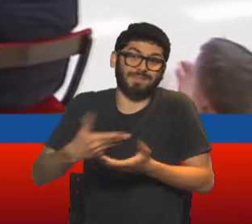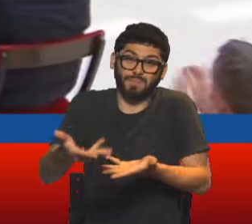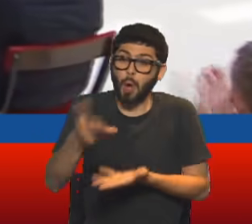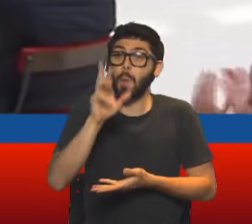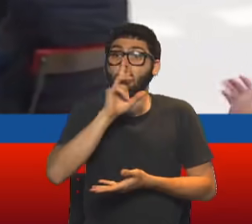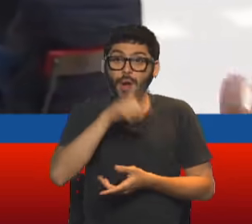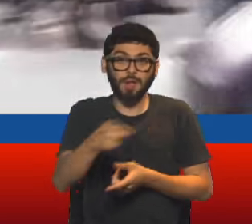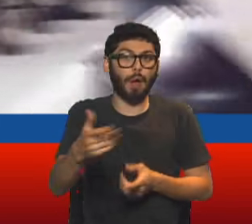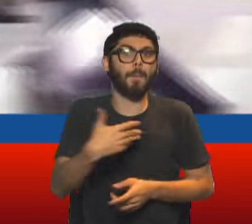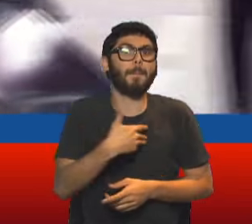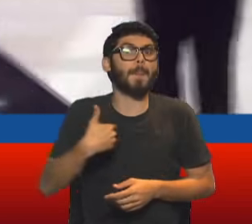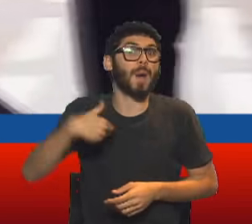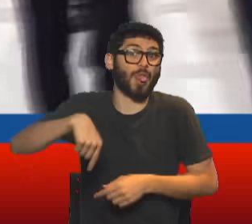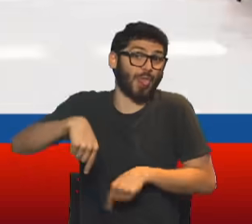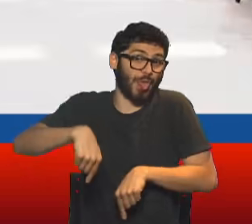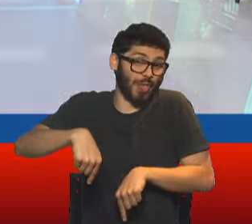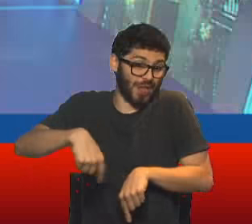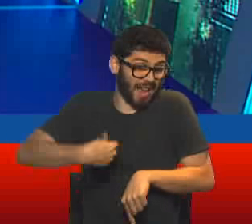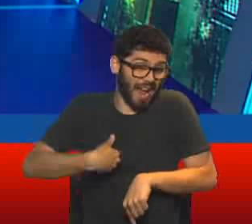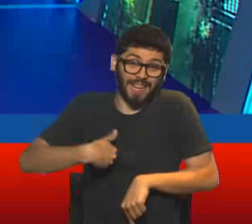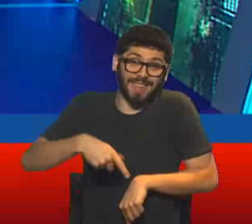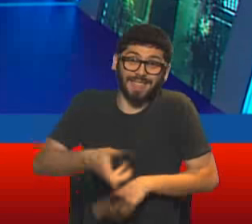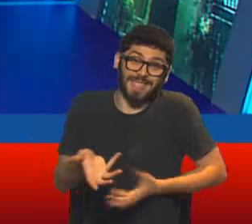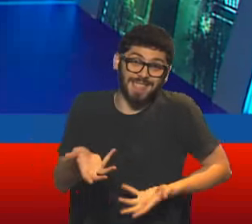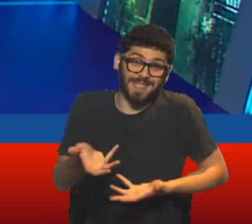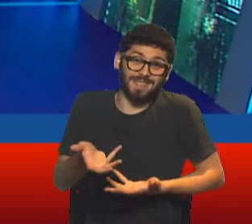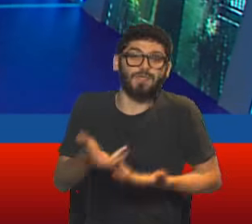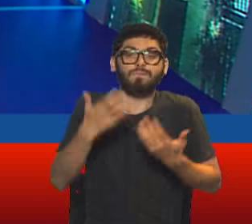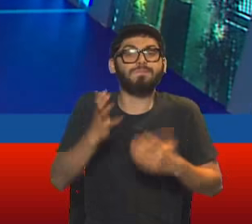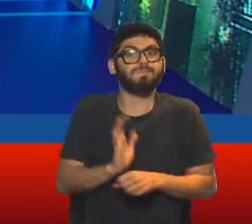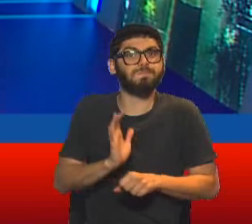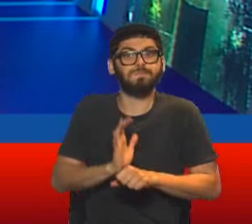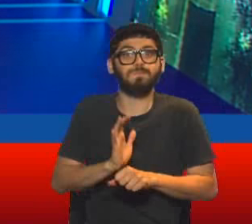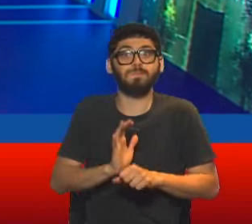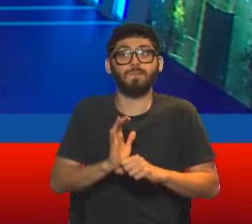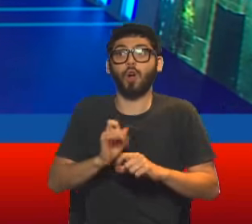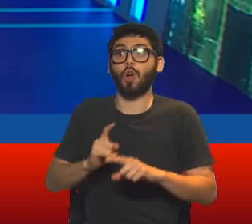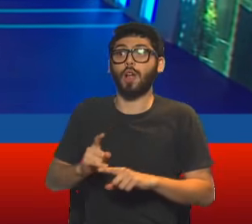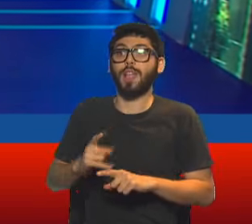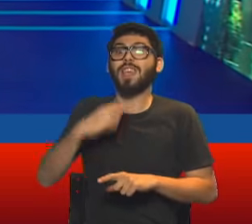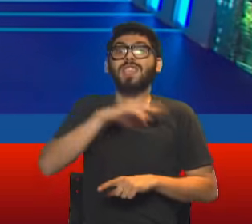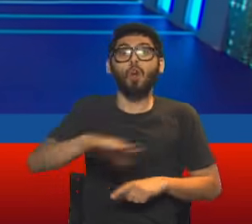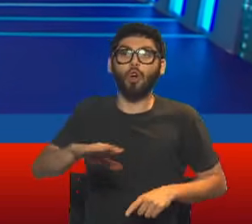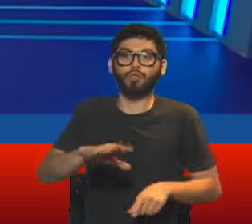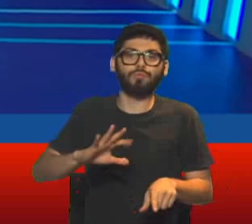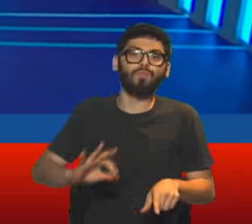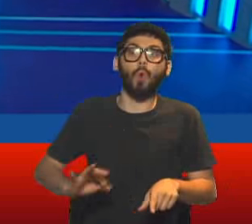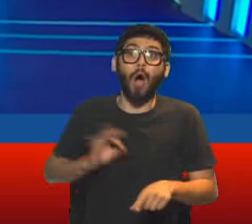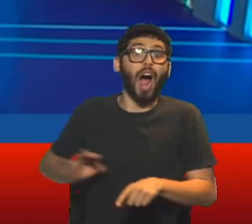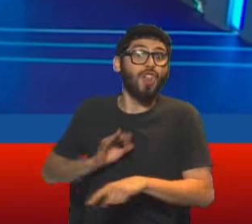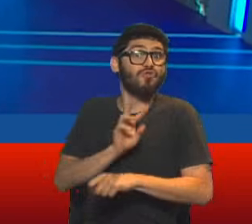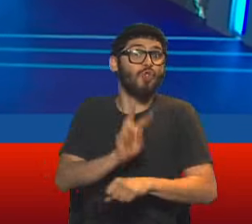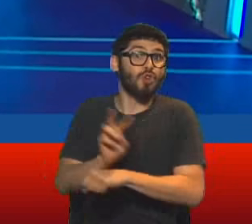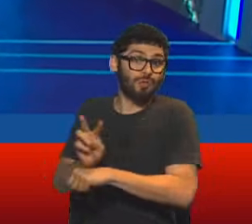madres argentinas que bueno a partir de poder computar los años de aportes por cada uno de sus hijos bueno ahí